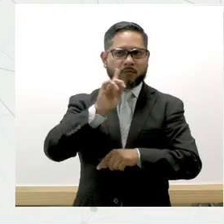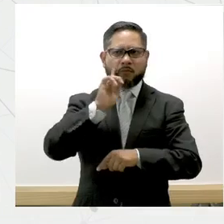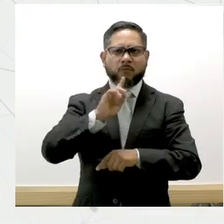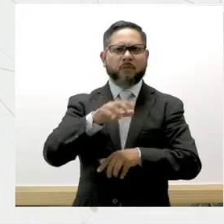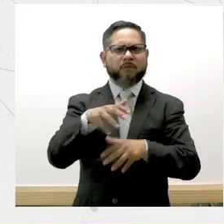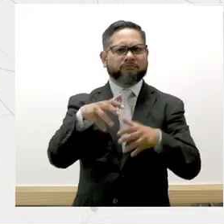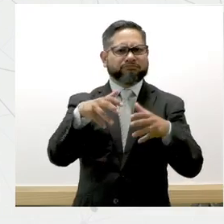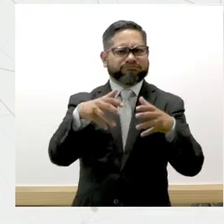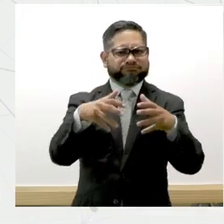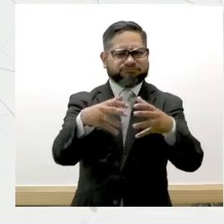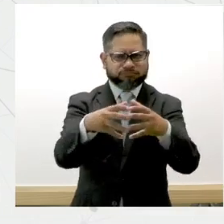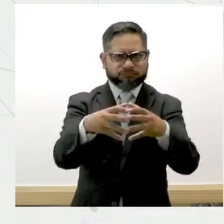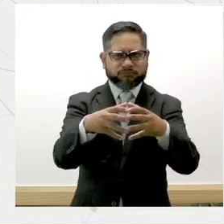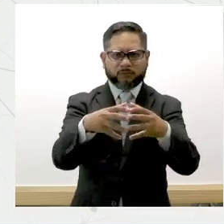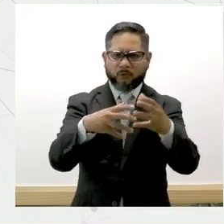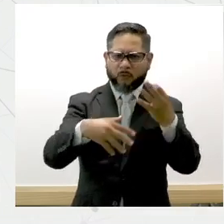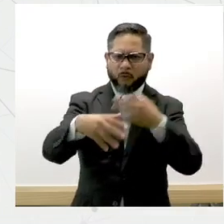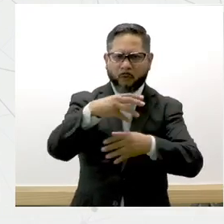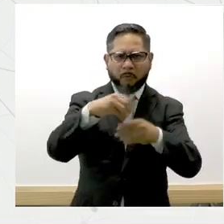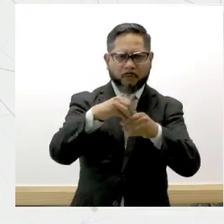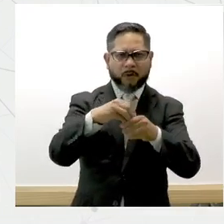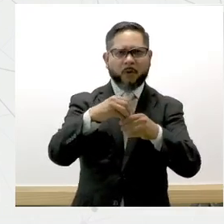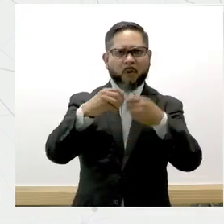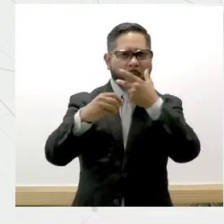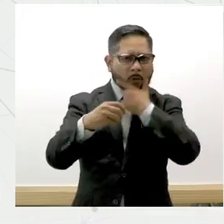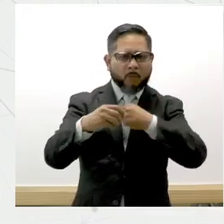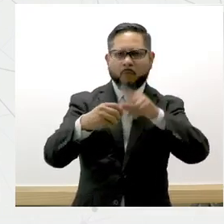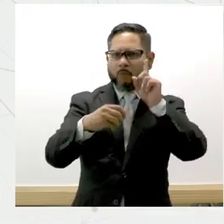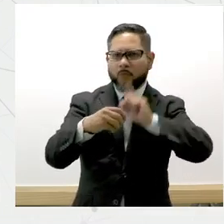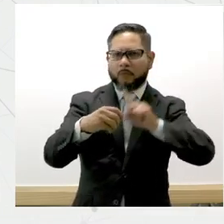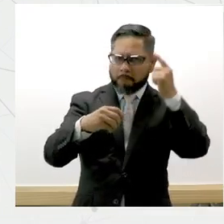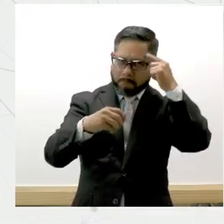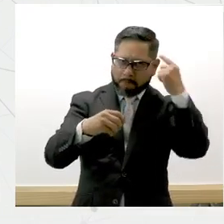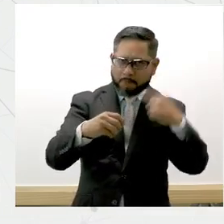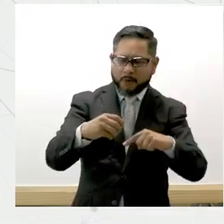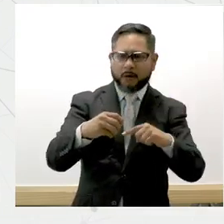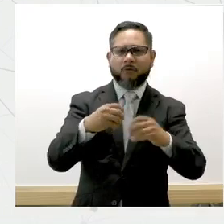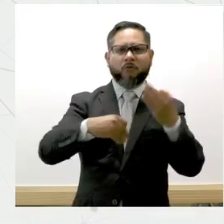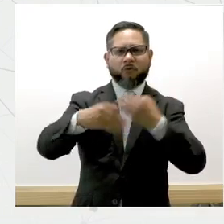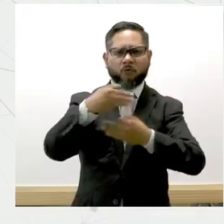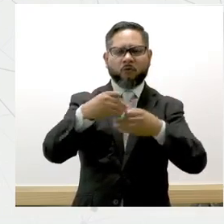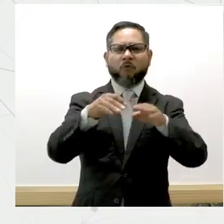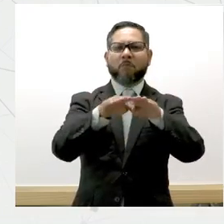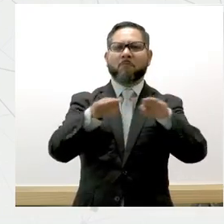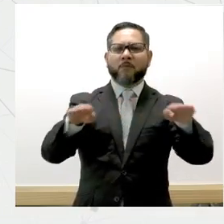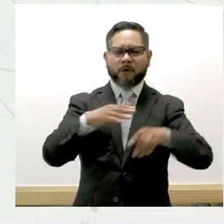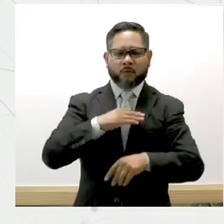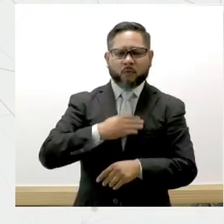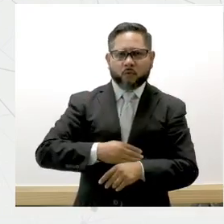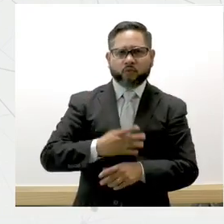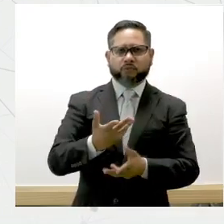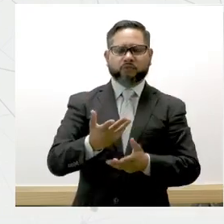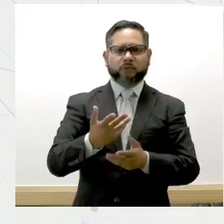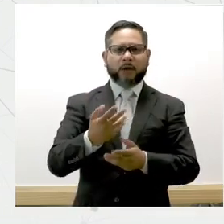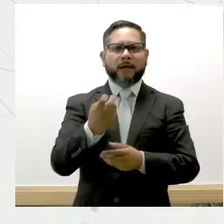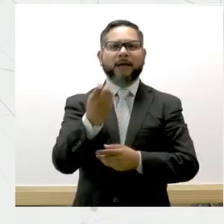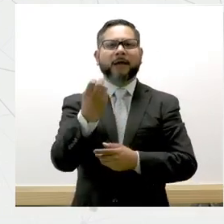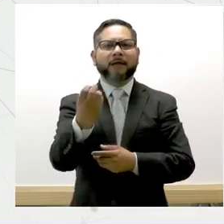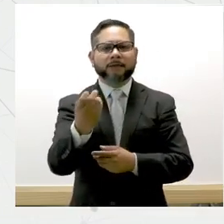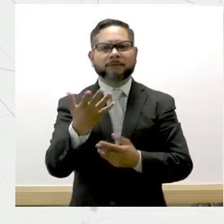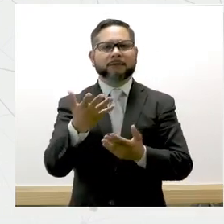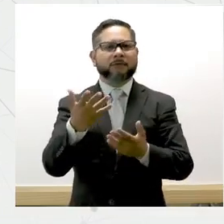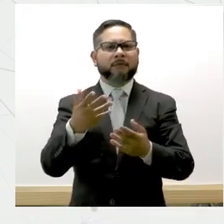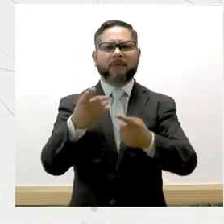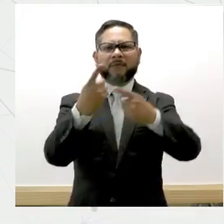una política pública en la que tenemos que trabajar hombres y mujeres para asegurarnos que deben de estar, ¿no?, y representarlas, como les decía, todos los ámbitos de la sociedad. Por